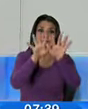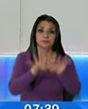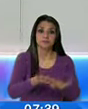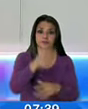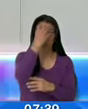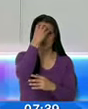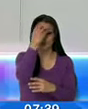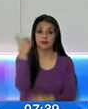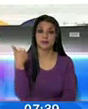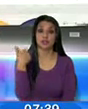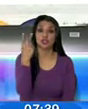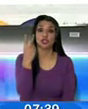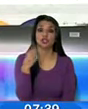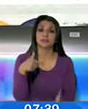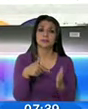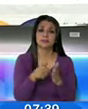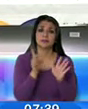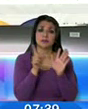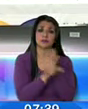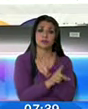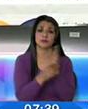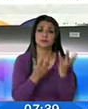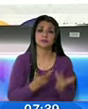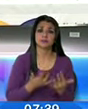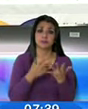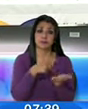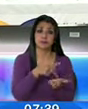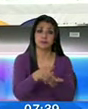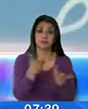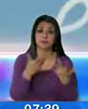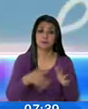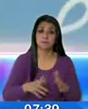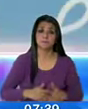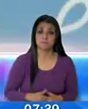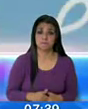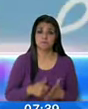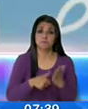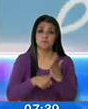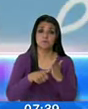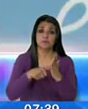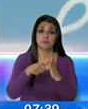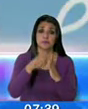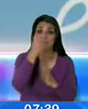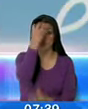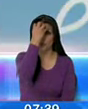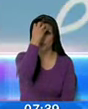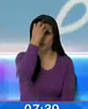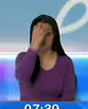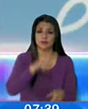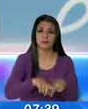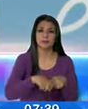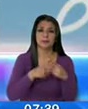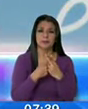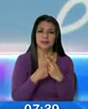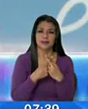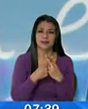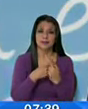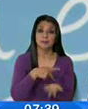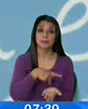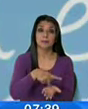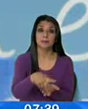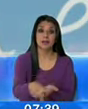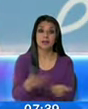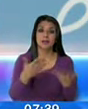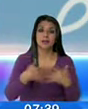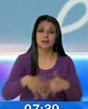12.000 expedientes a la espera de su cancelación. El Ministerio de Educación comenzó ya a pagar